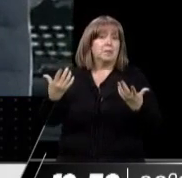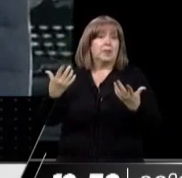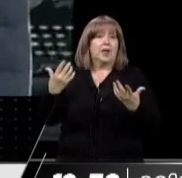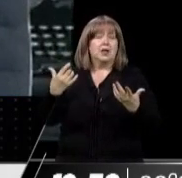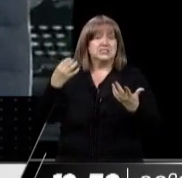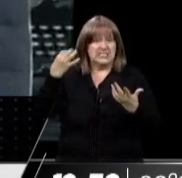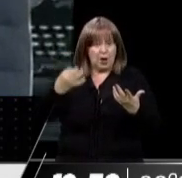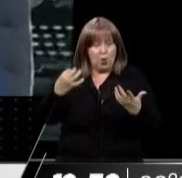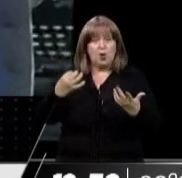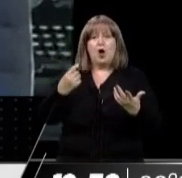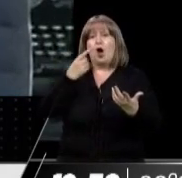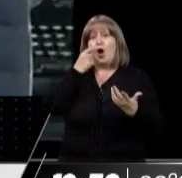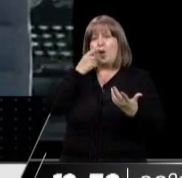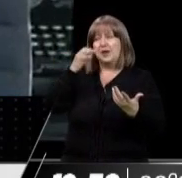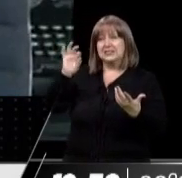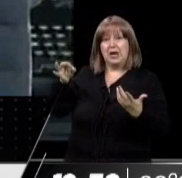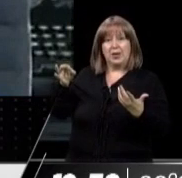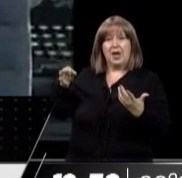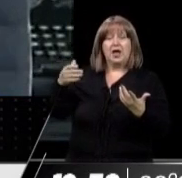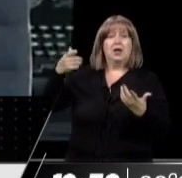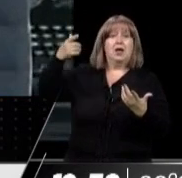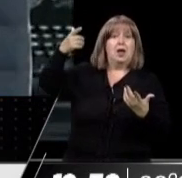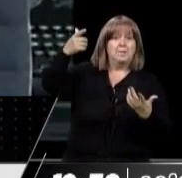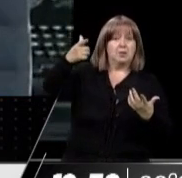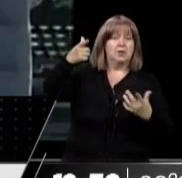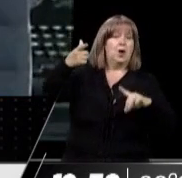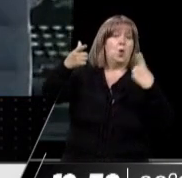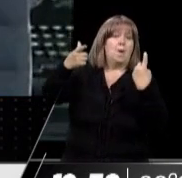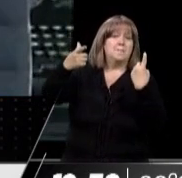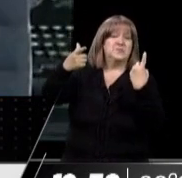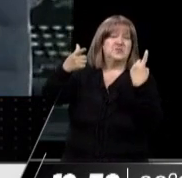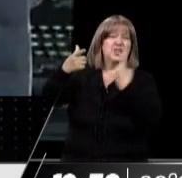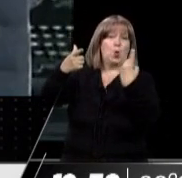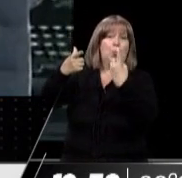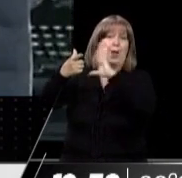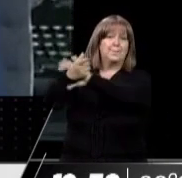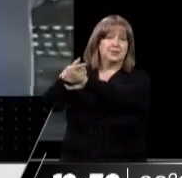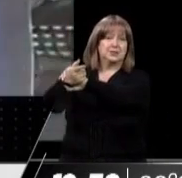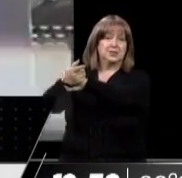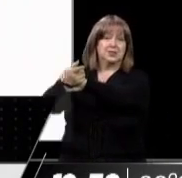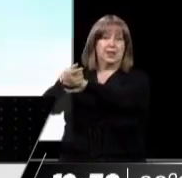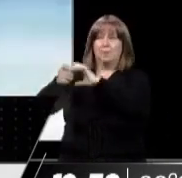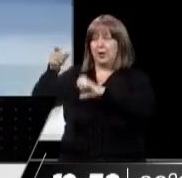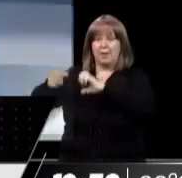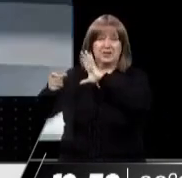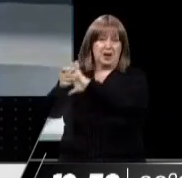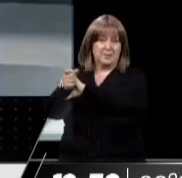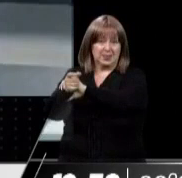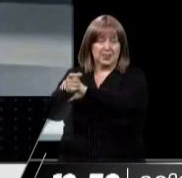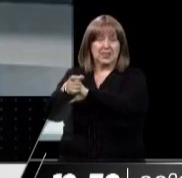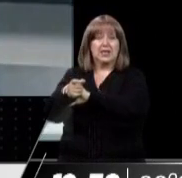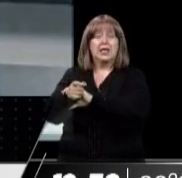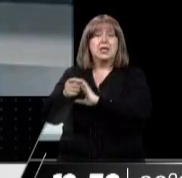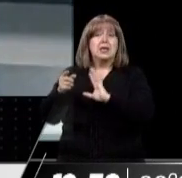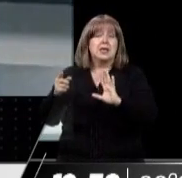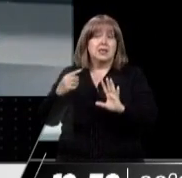resultado, iba a ser inmediatamente apresado por la gente que lo rodeaba. Cuando alguien está